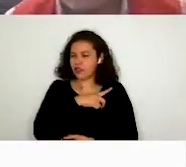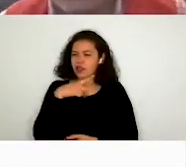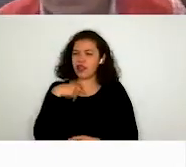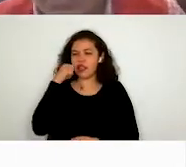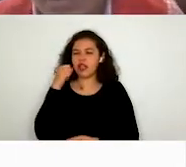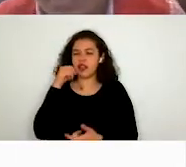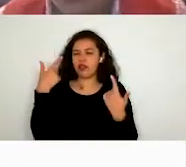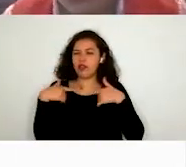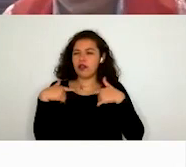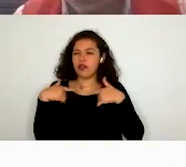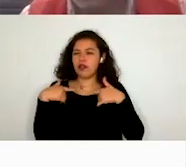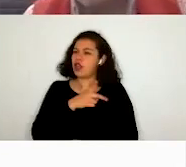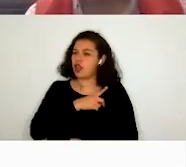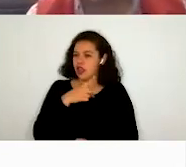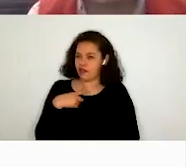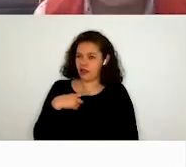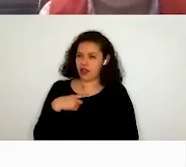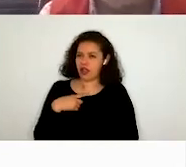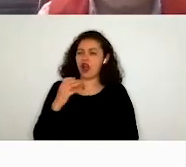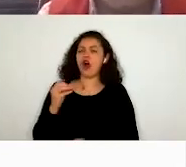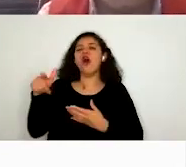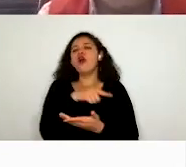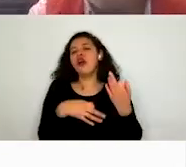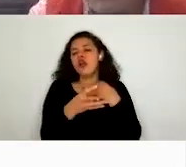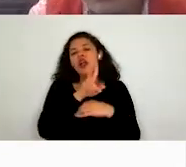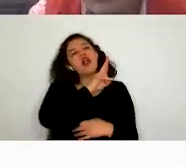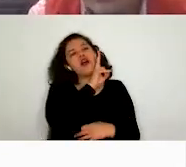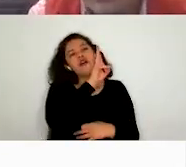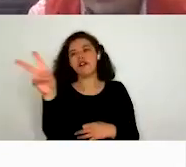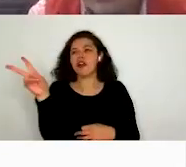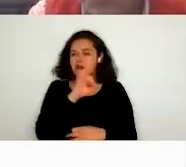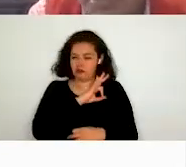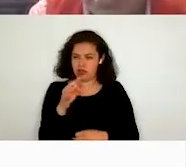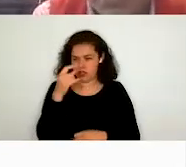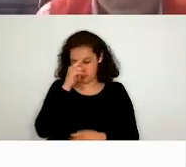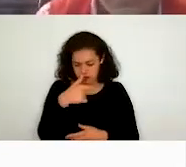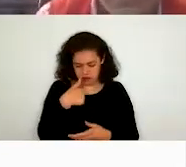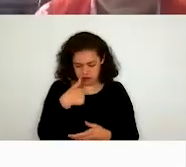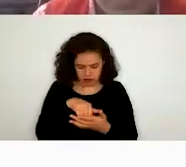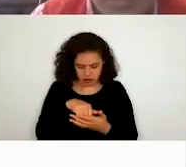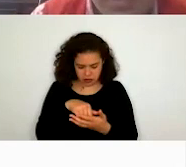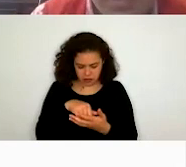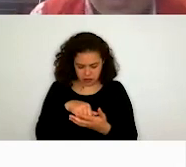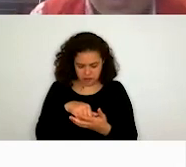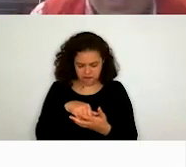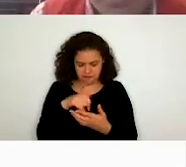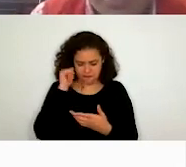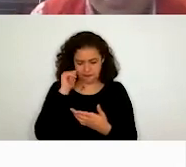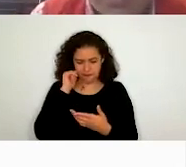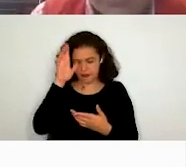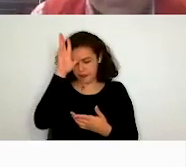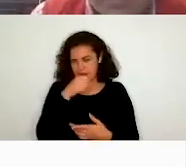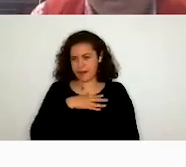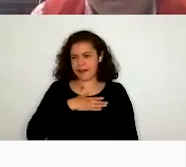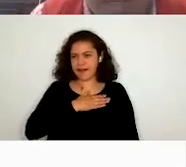entrada o en un lugar donde todos lo puedan ver de nuestros establecimientos, ¿de acuerdo? Y